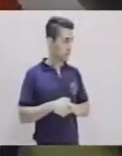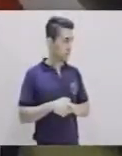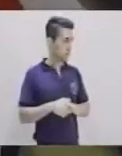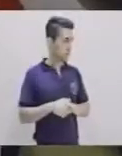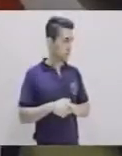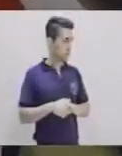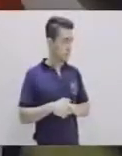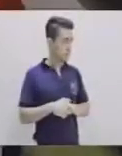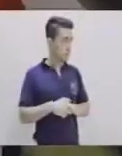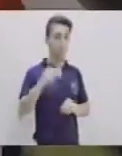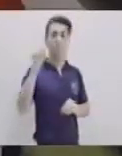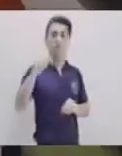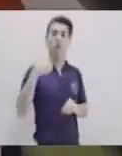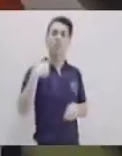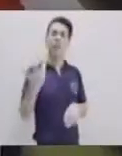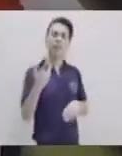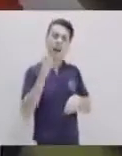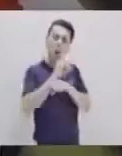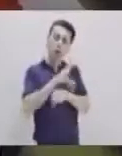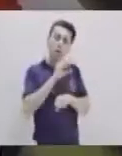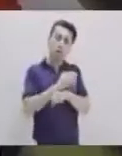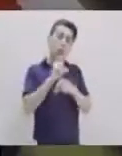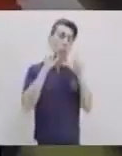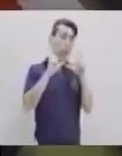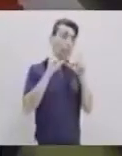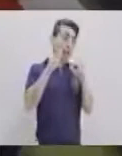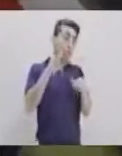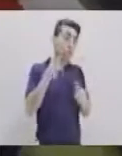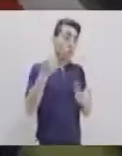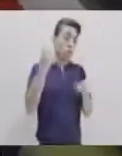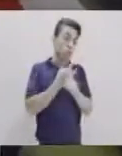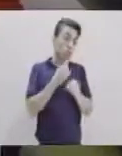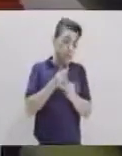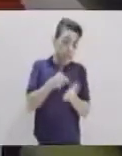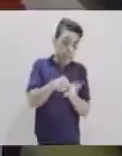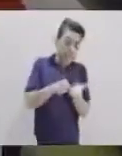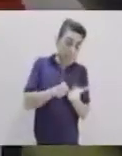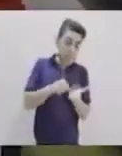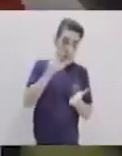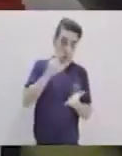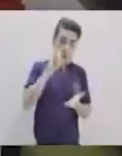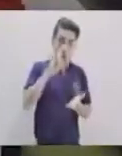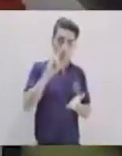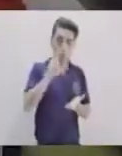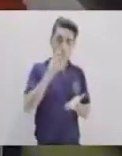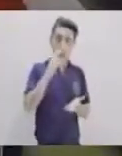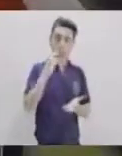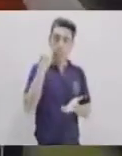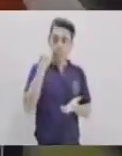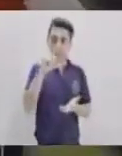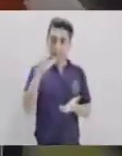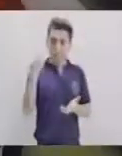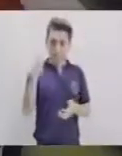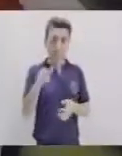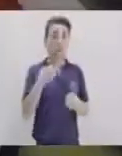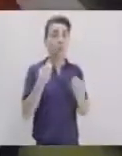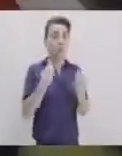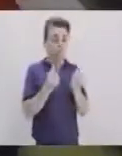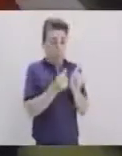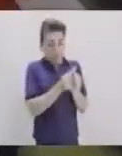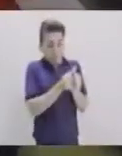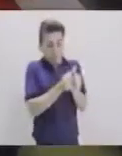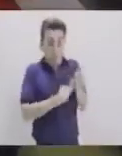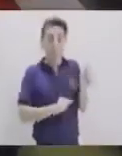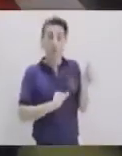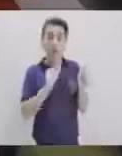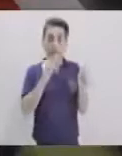como recomendación, tener cuidado con el uso de la cuchilla, ¿verdad? que es un material bastante filoso y que nos